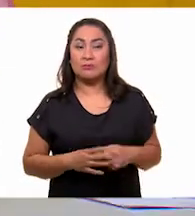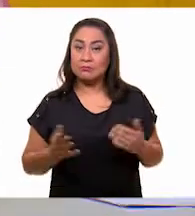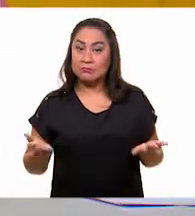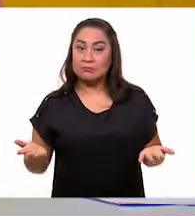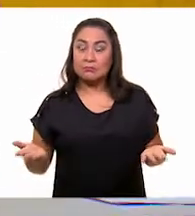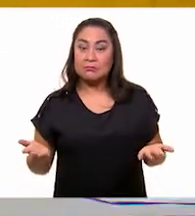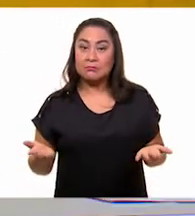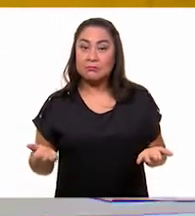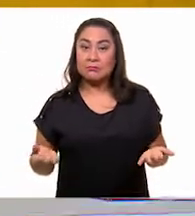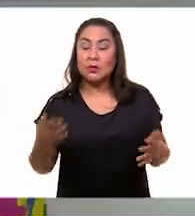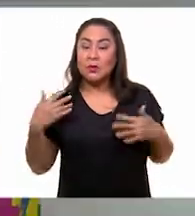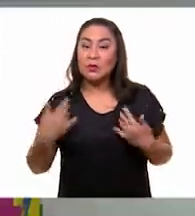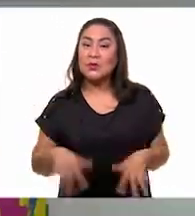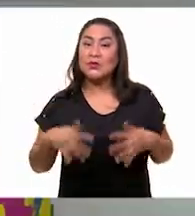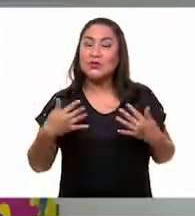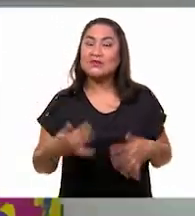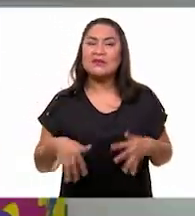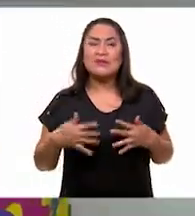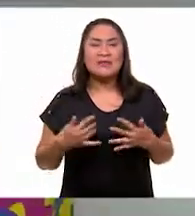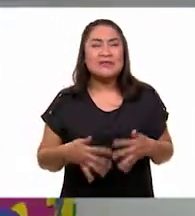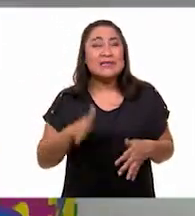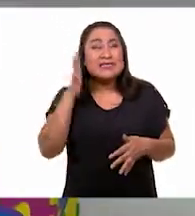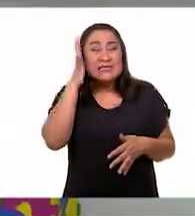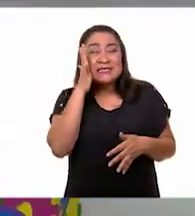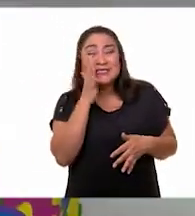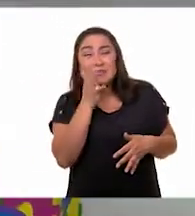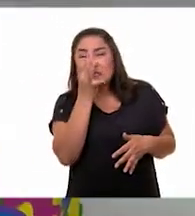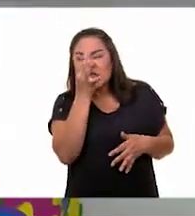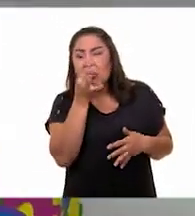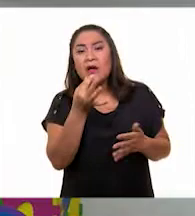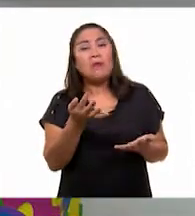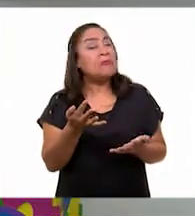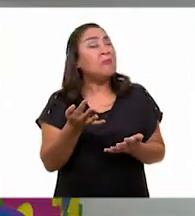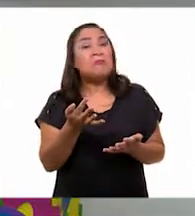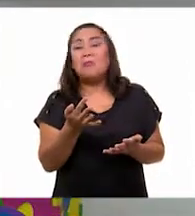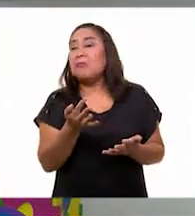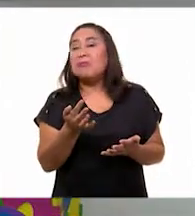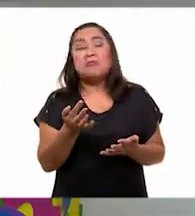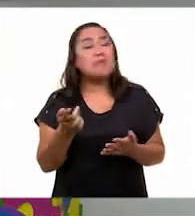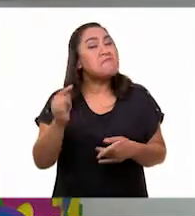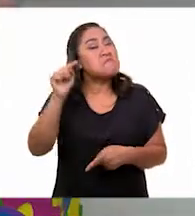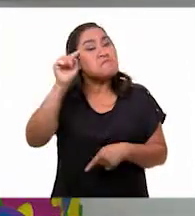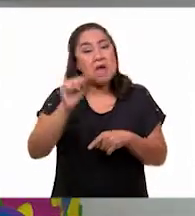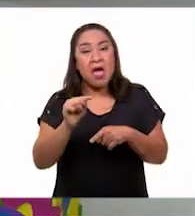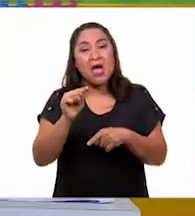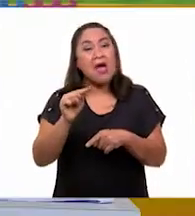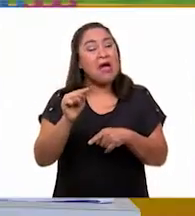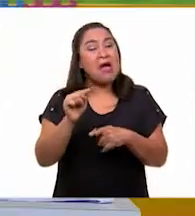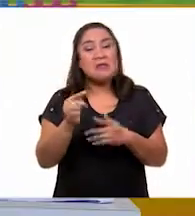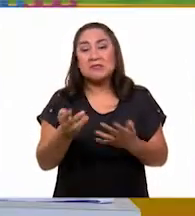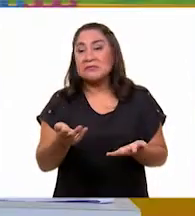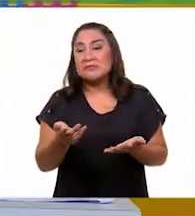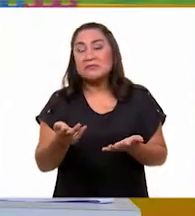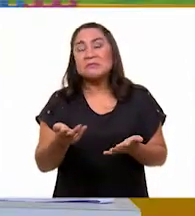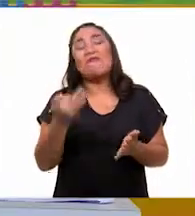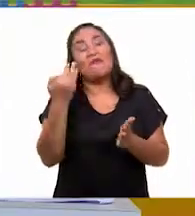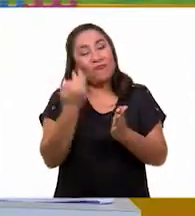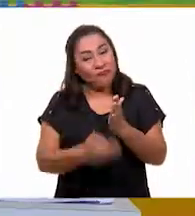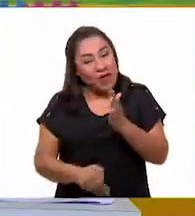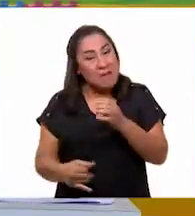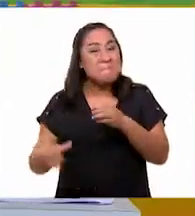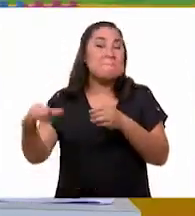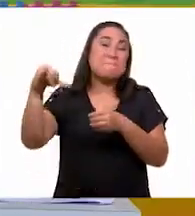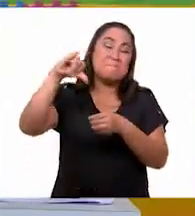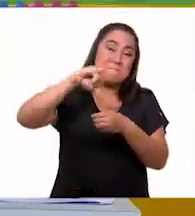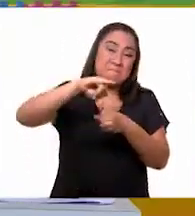¡Uy, no puede ser! Por poquito, pero no se llenó la botella más alta. Le faltó un